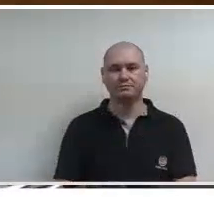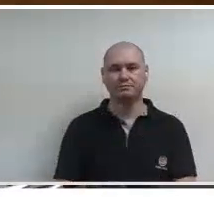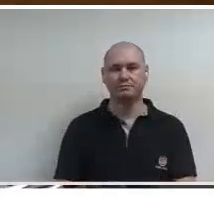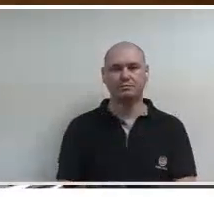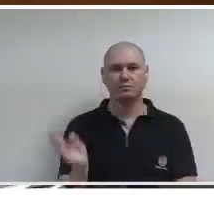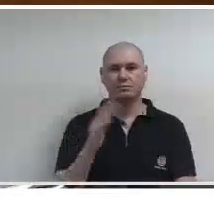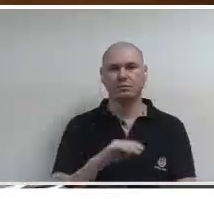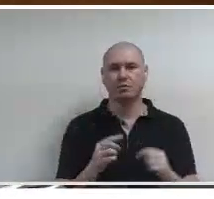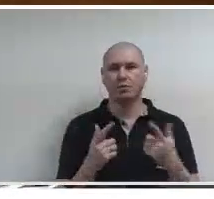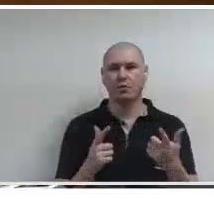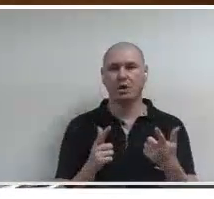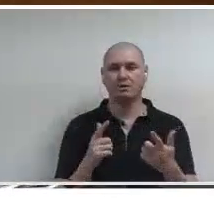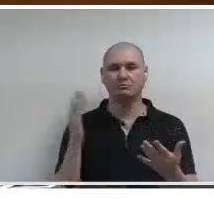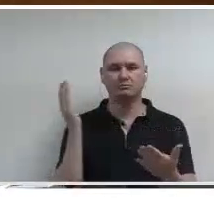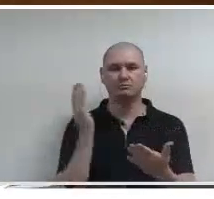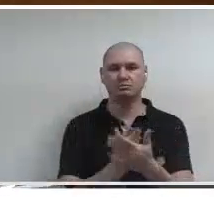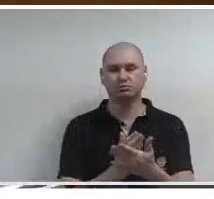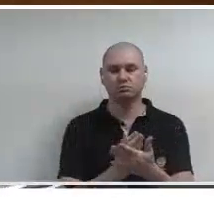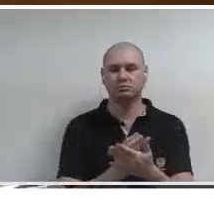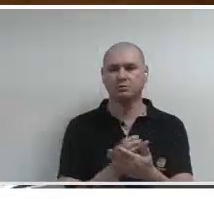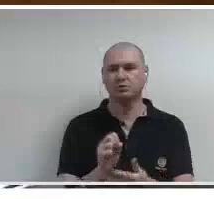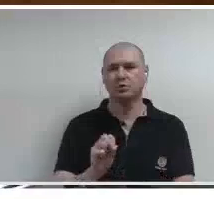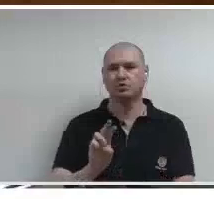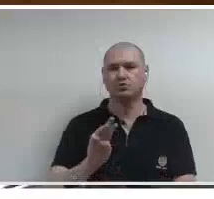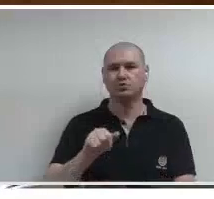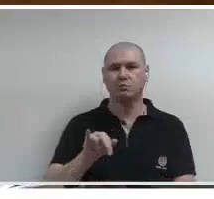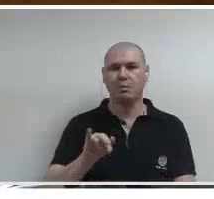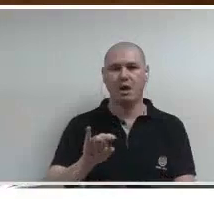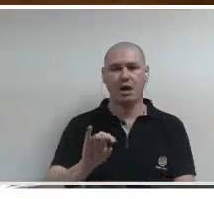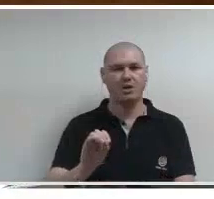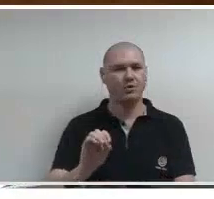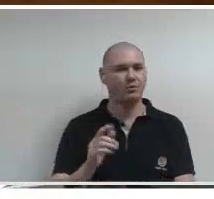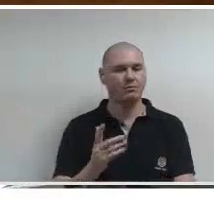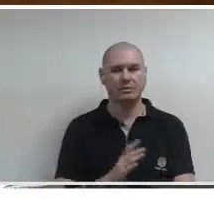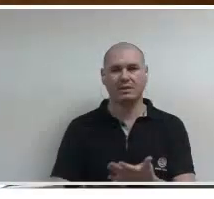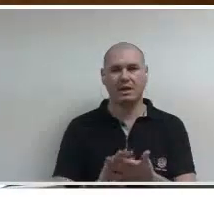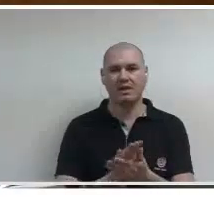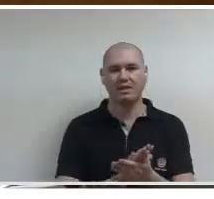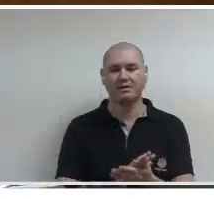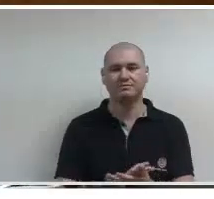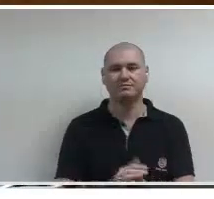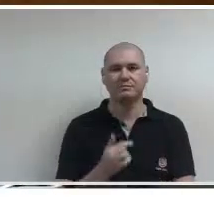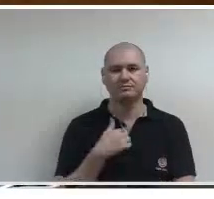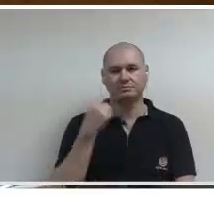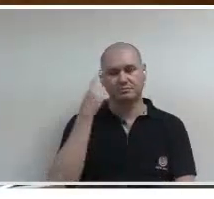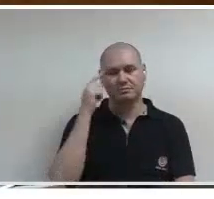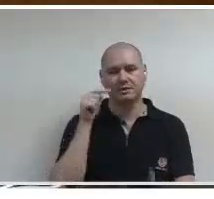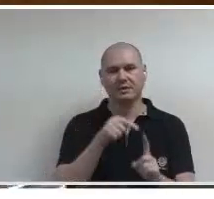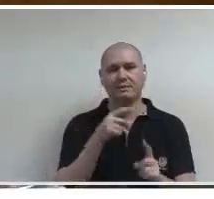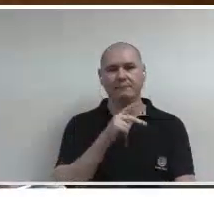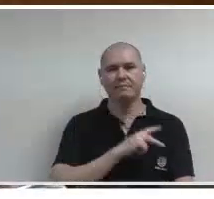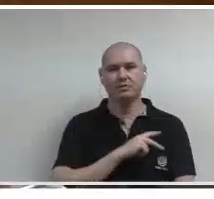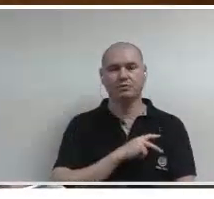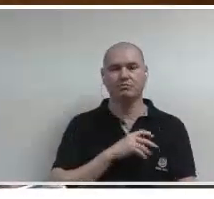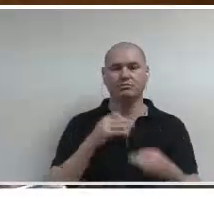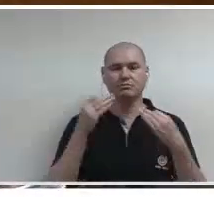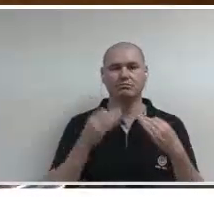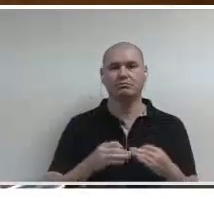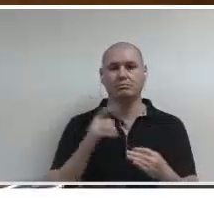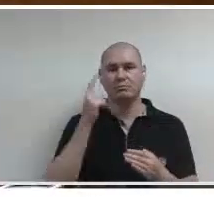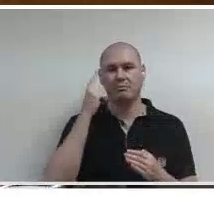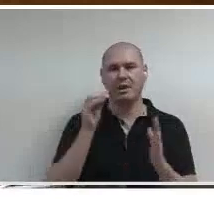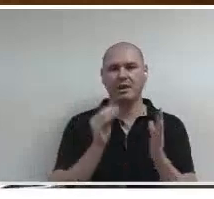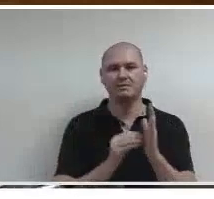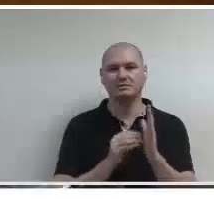ya, oye, naipori sumario y contra, naipori, va a ver ya, guay, un voto beba, que tengo ahí ya,